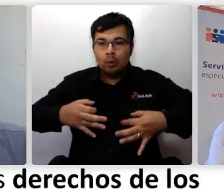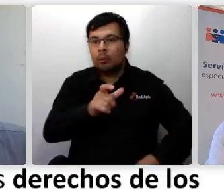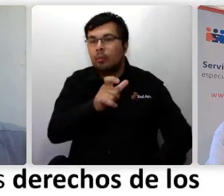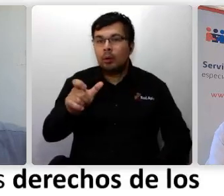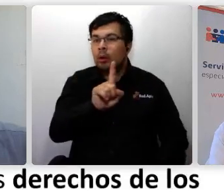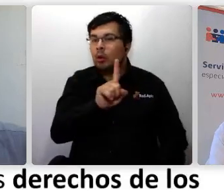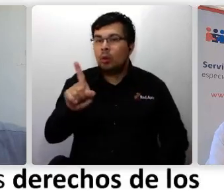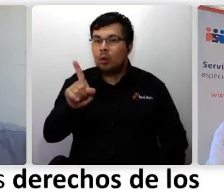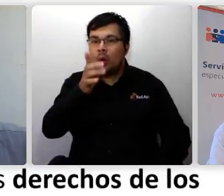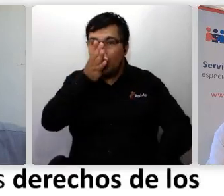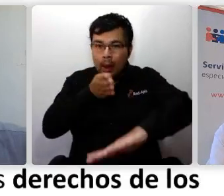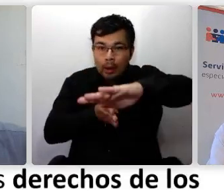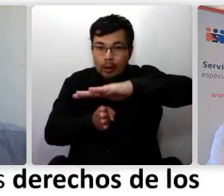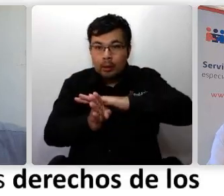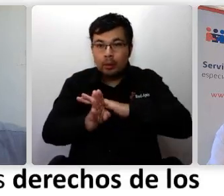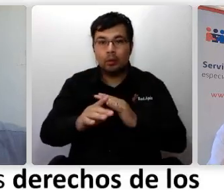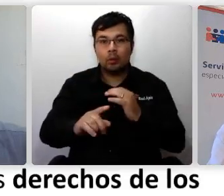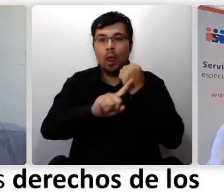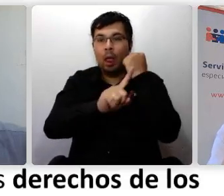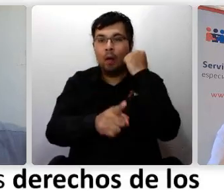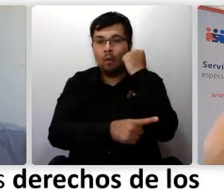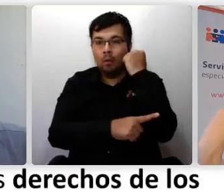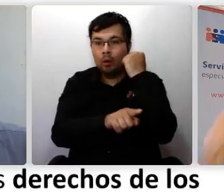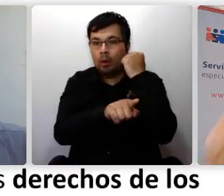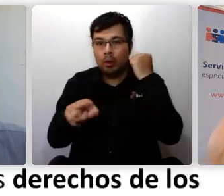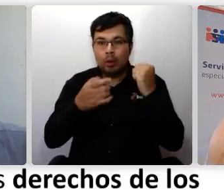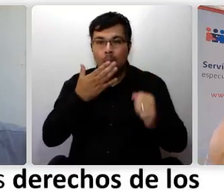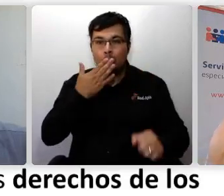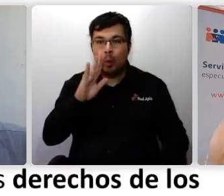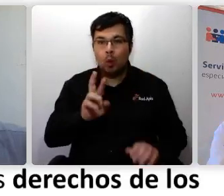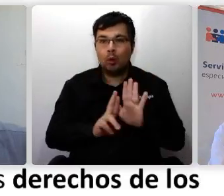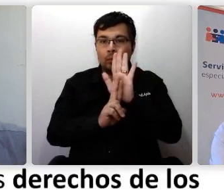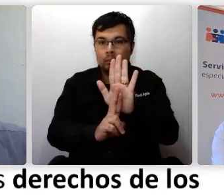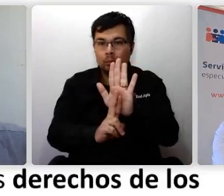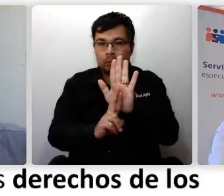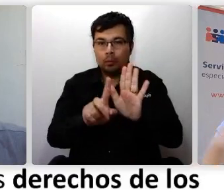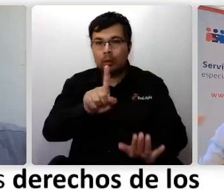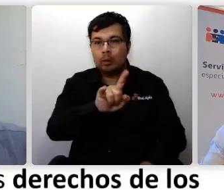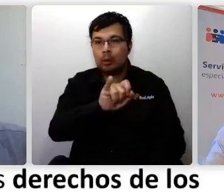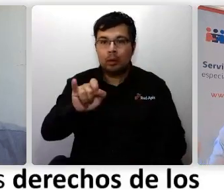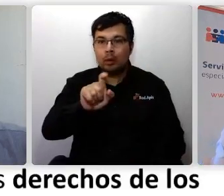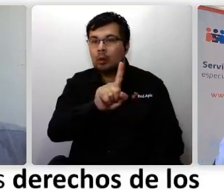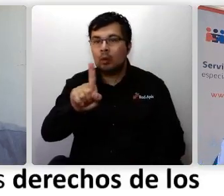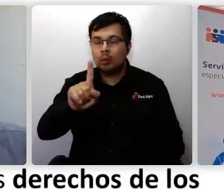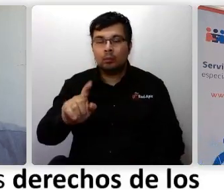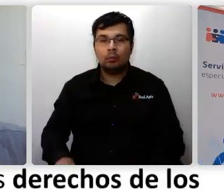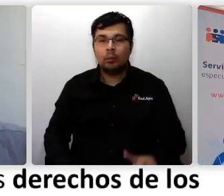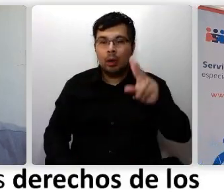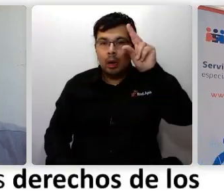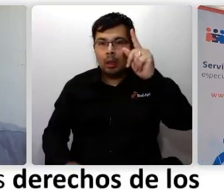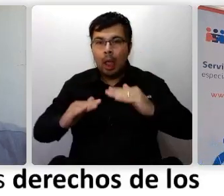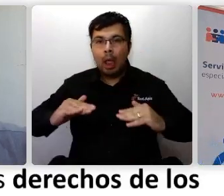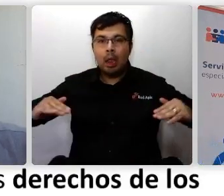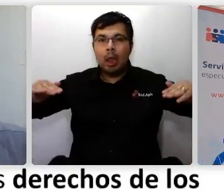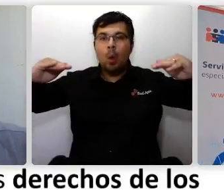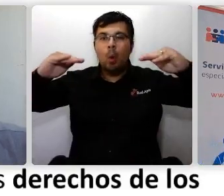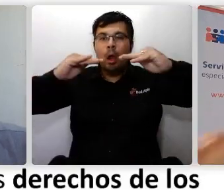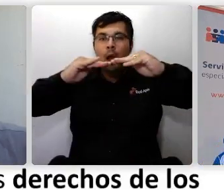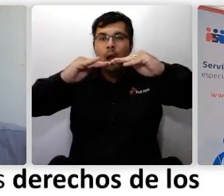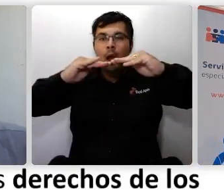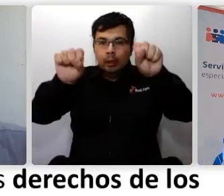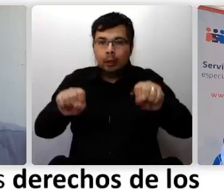abogados que saben la materia van a tener mejor representación ante el impuesto interno. La idea es igualar el sistema tributario